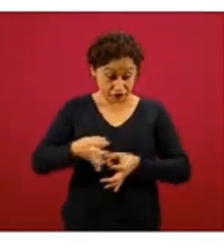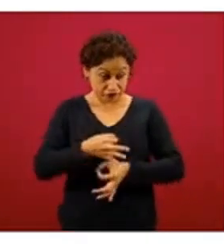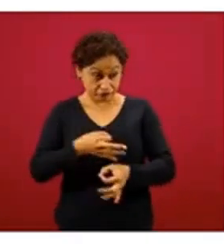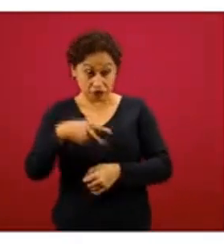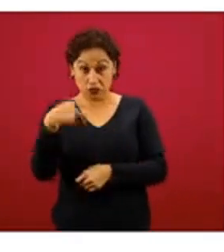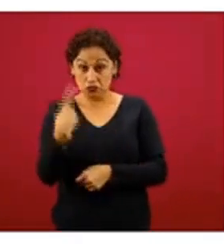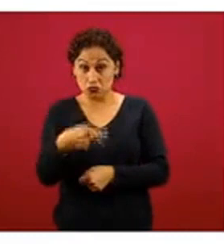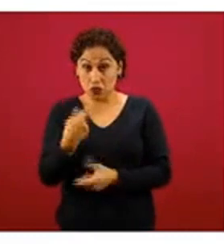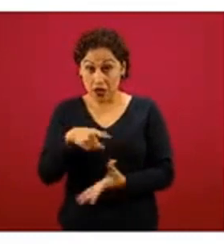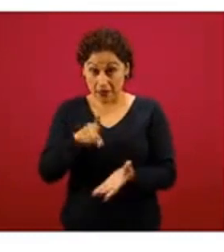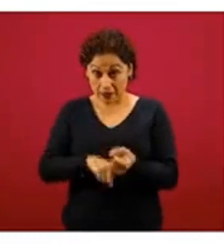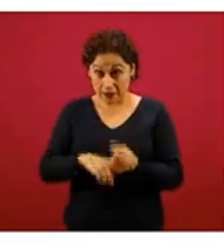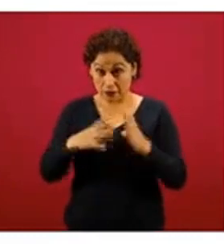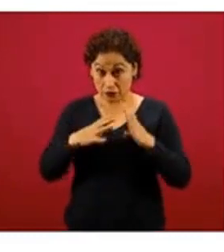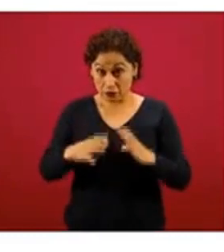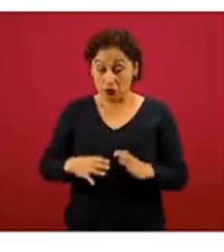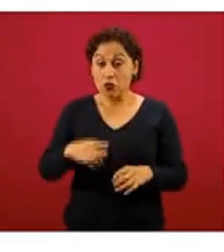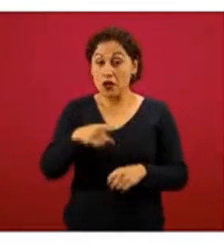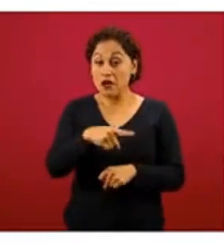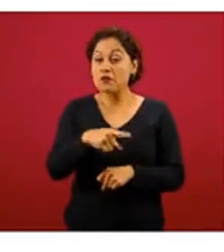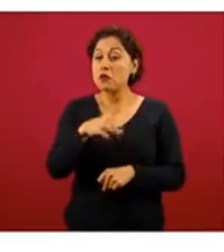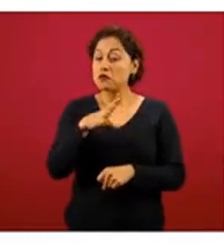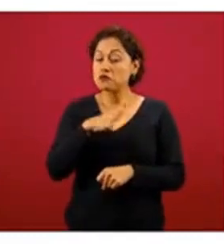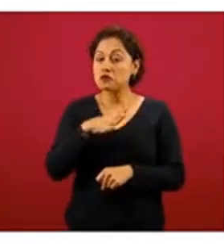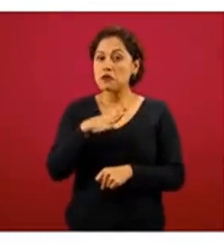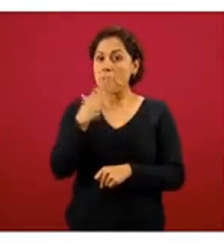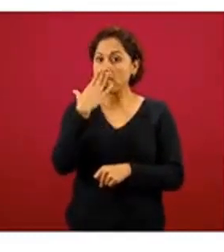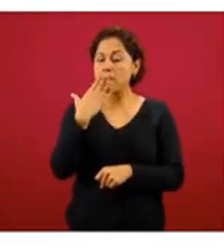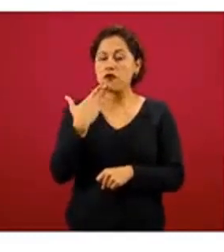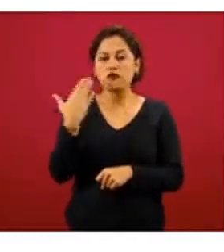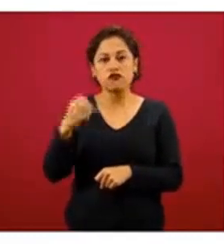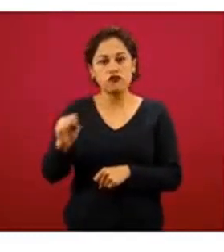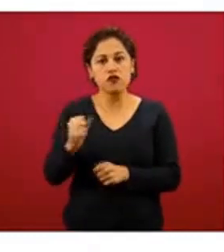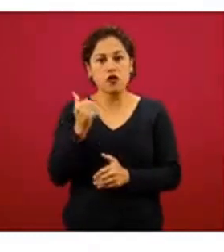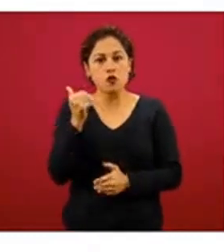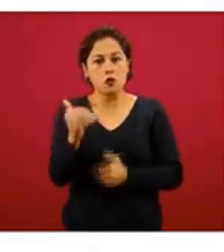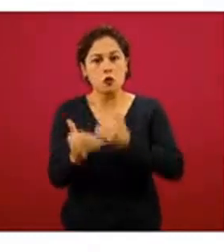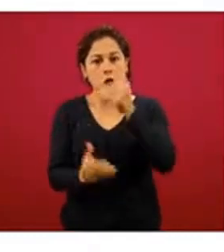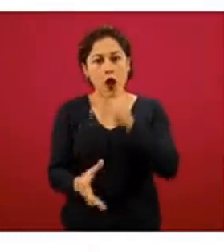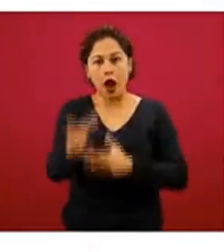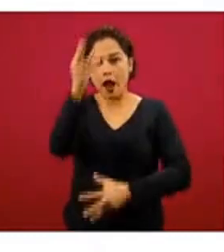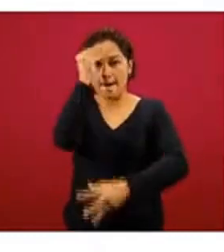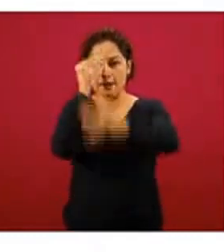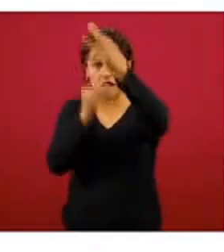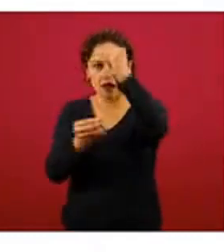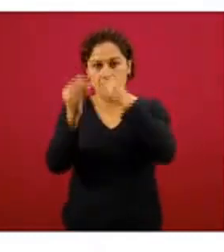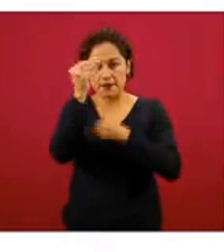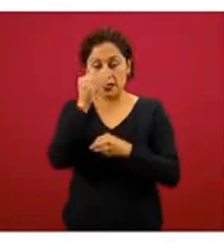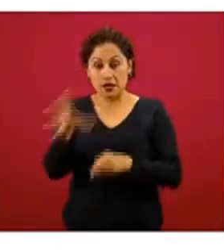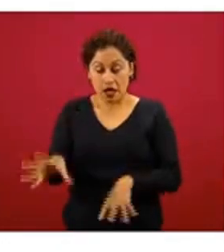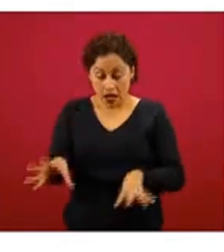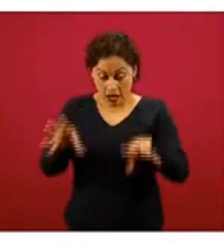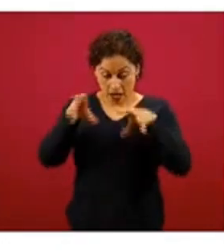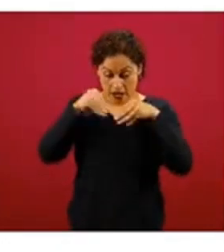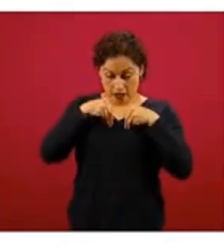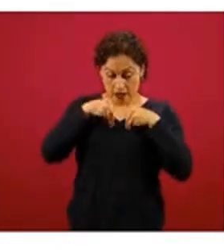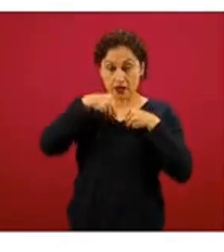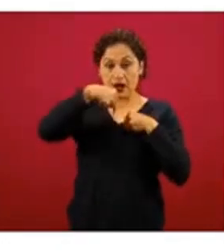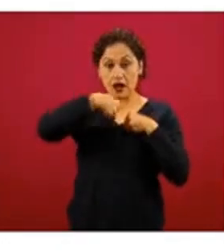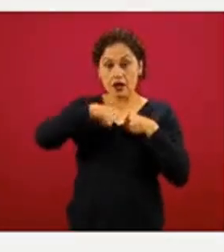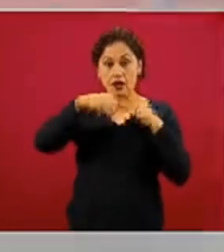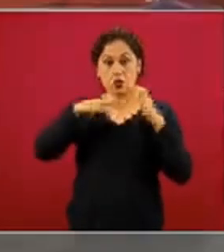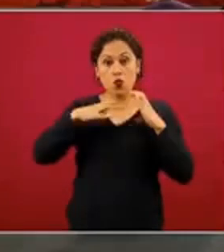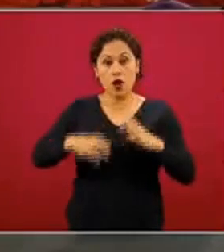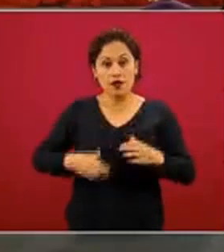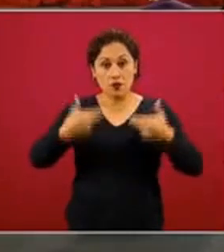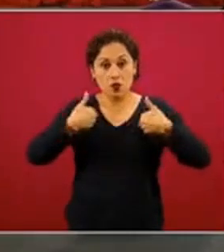la necesidad de la evolución para enfrentar a su enemigo, que es el sistema inmune, el del humano. La siguiente,